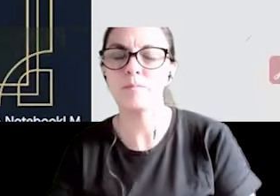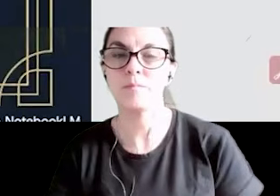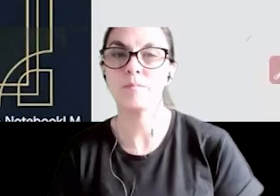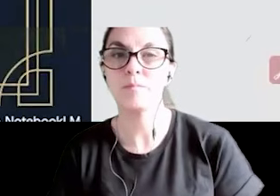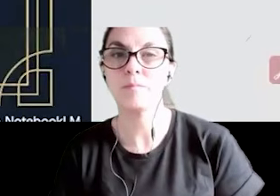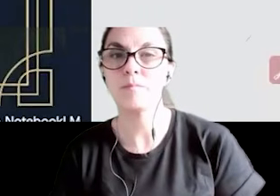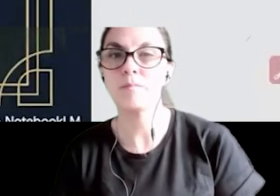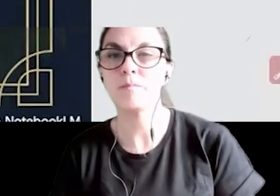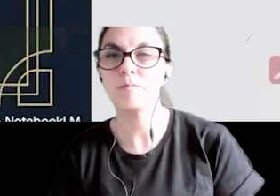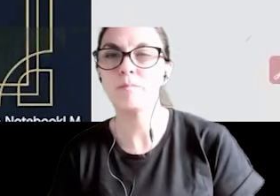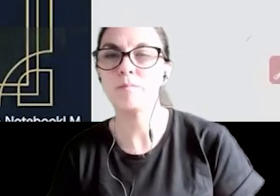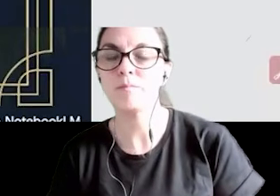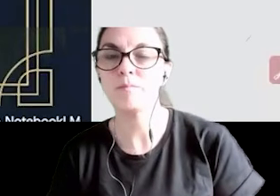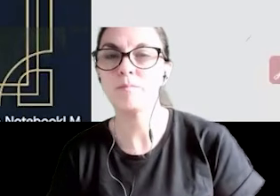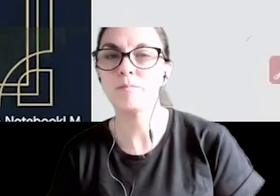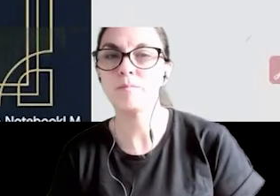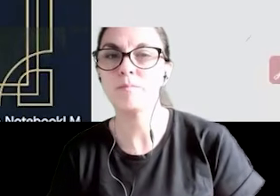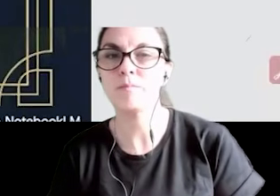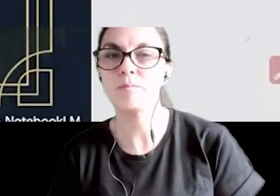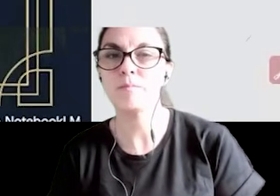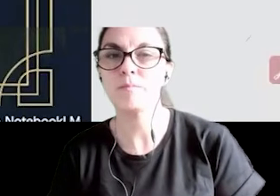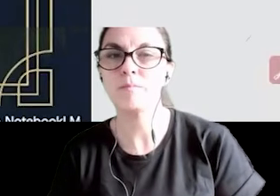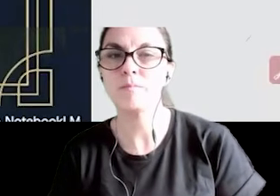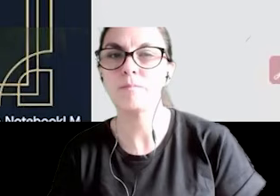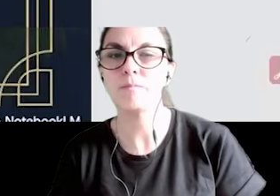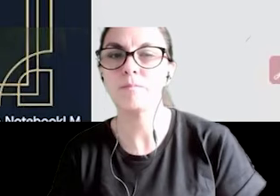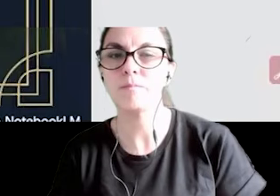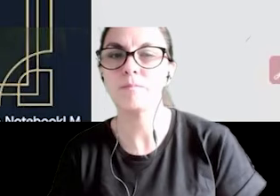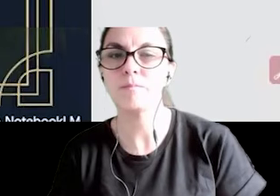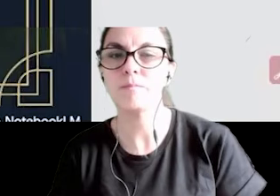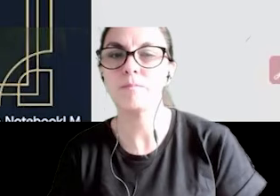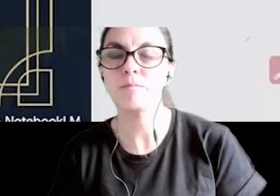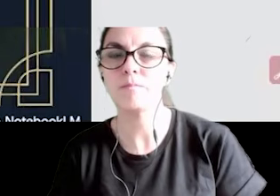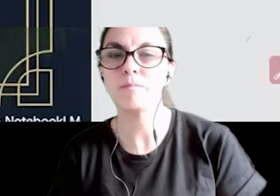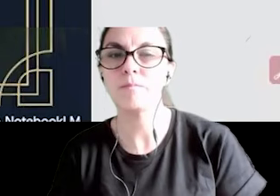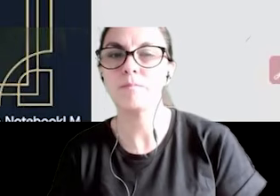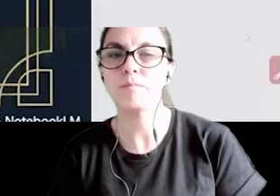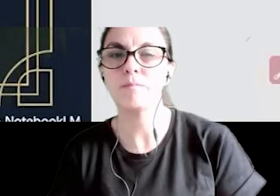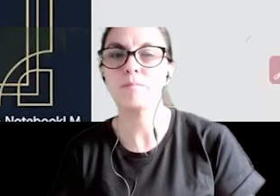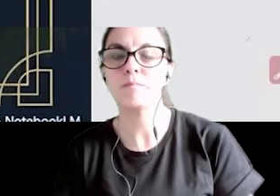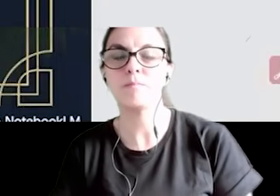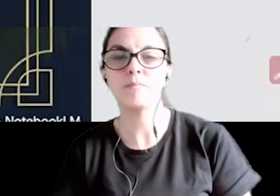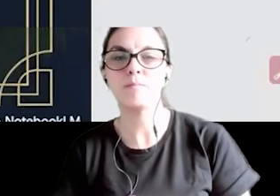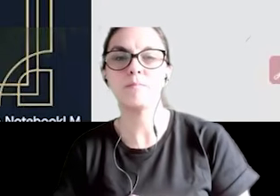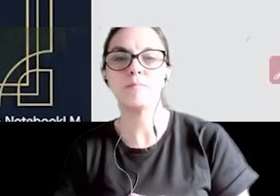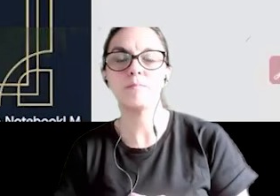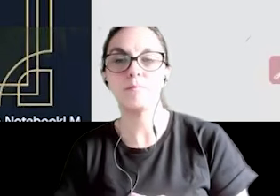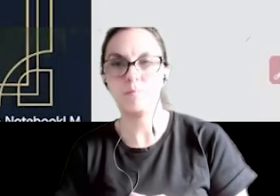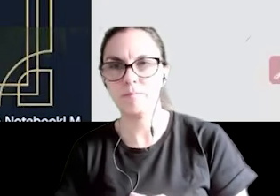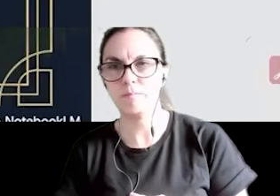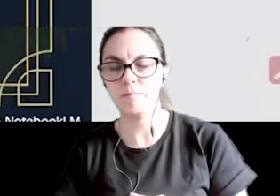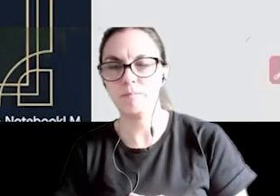supera los importes que, que